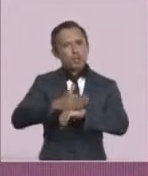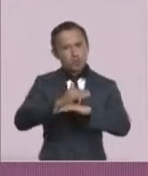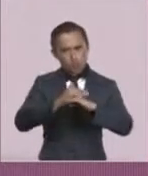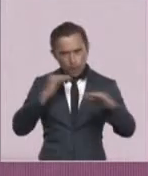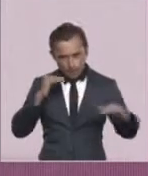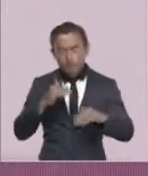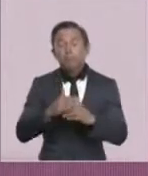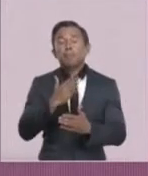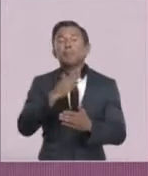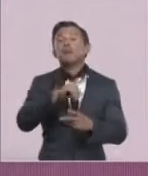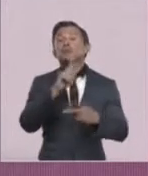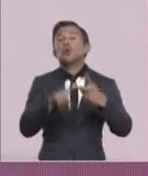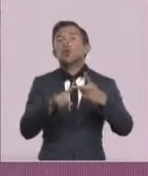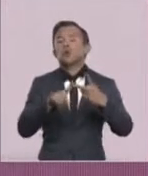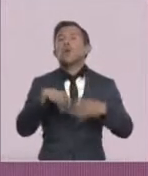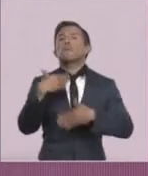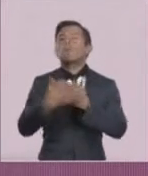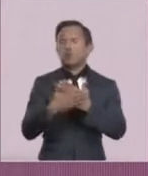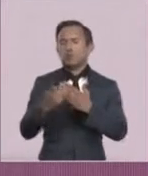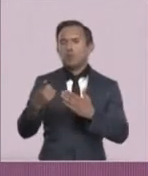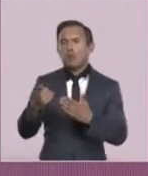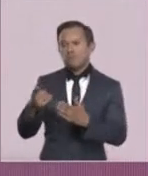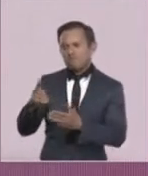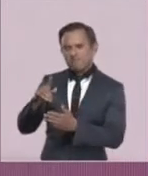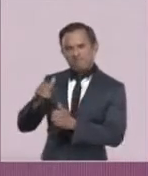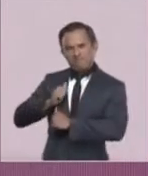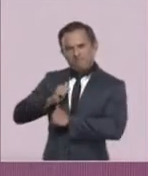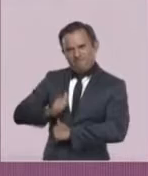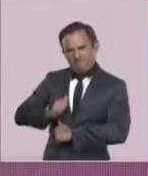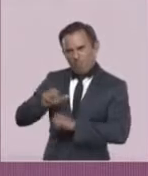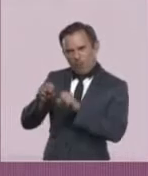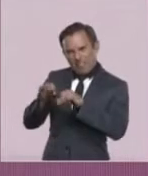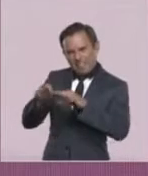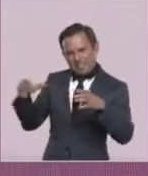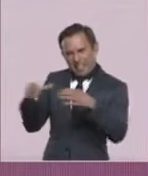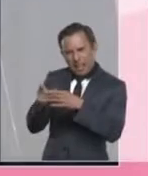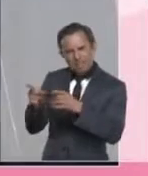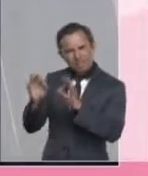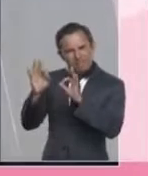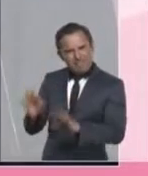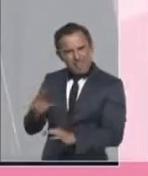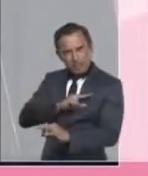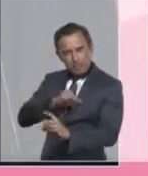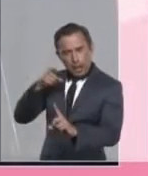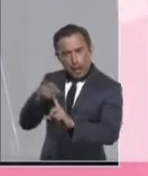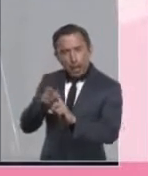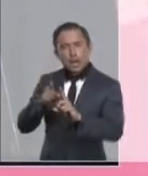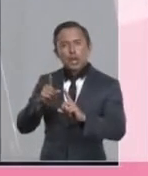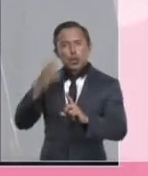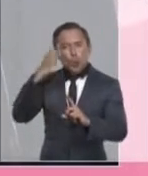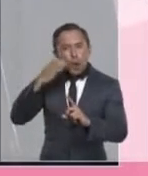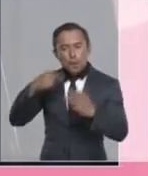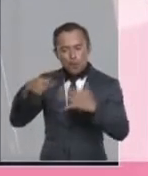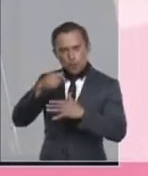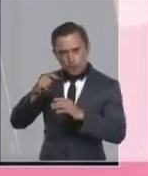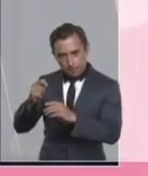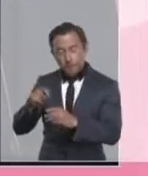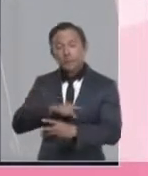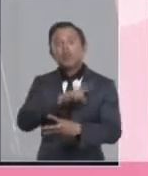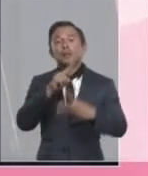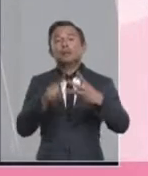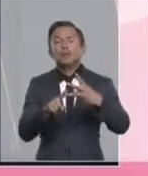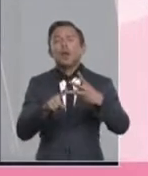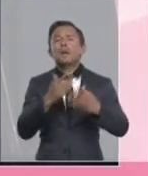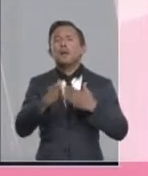investigación especializada en esos delitos, más el secuestro y la trata. Tercero, voy a cuadruplicar la